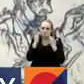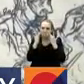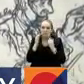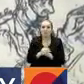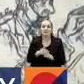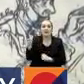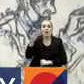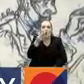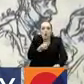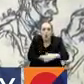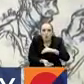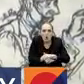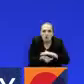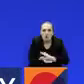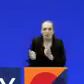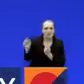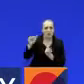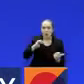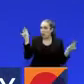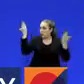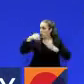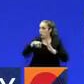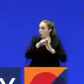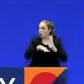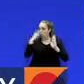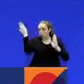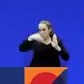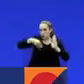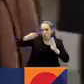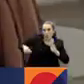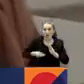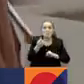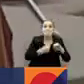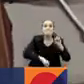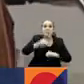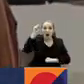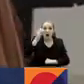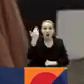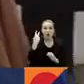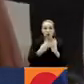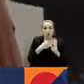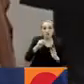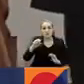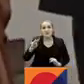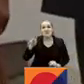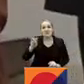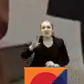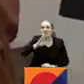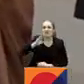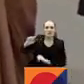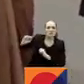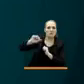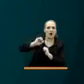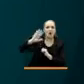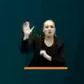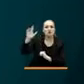de financiación irregular de la campaña que en 2007 lo llevó al Eliseo y que habría sido patrocinada por Libia.